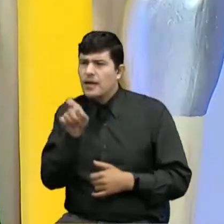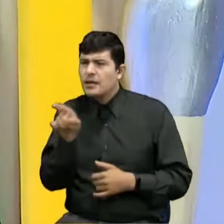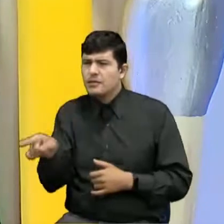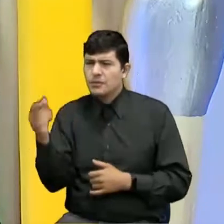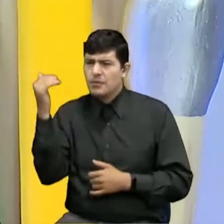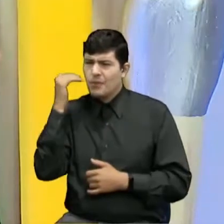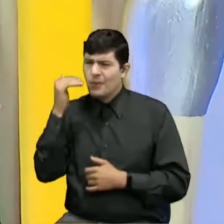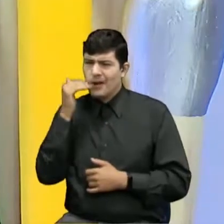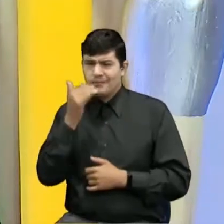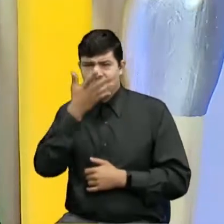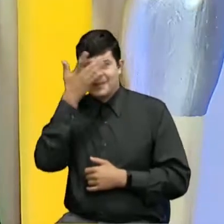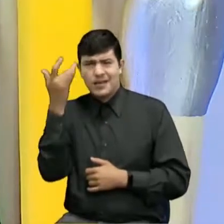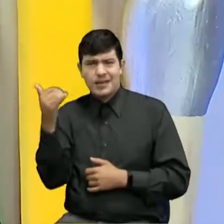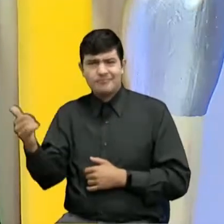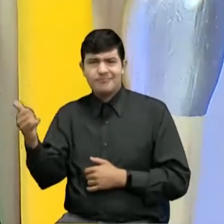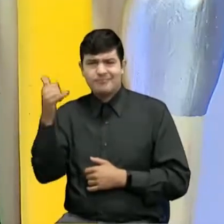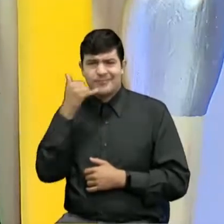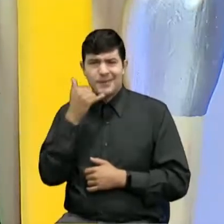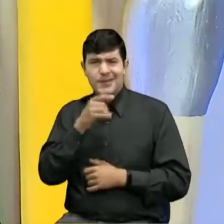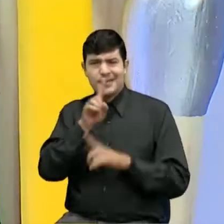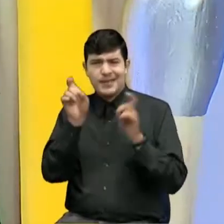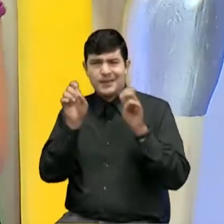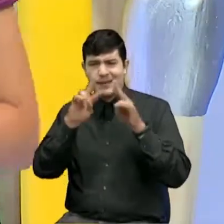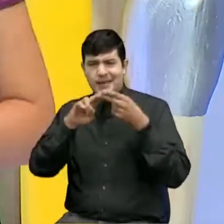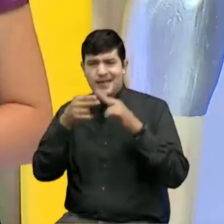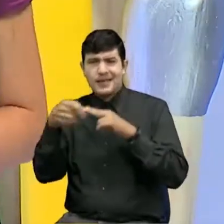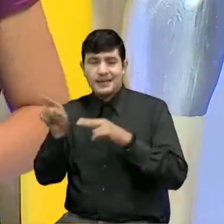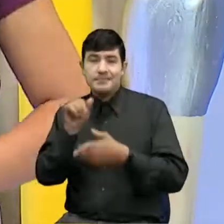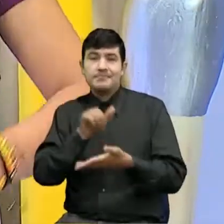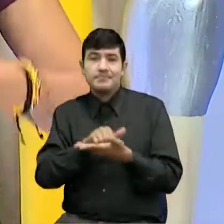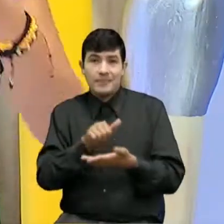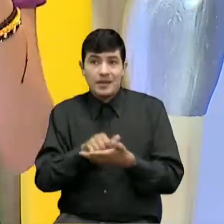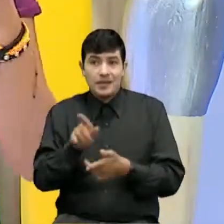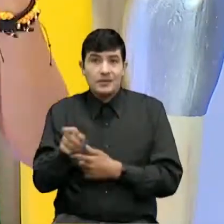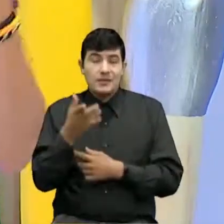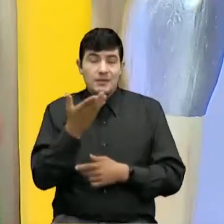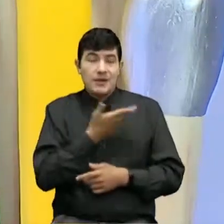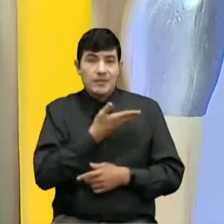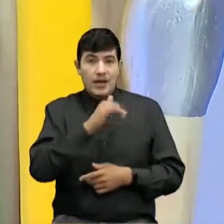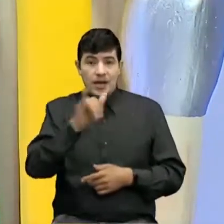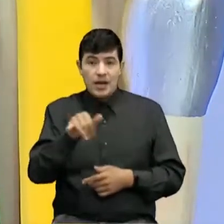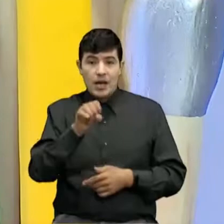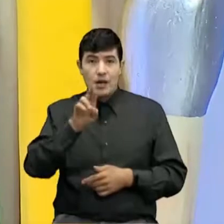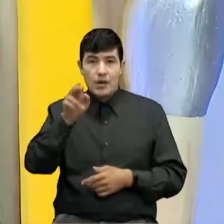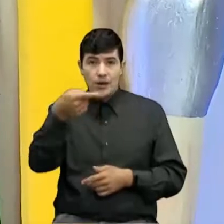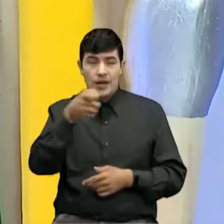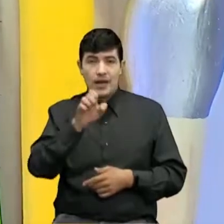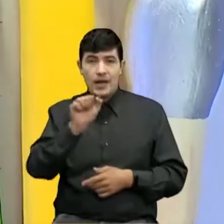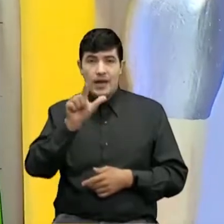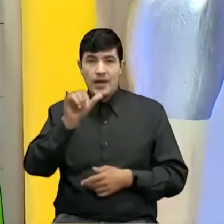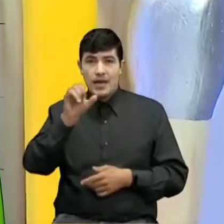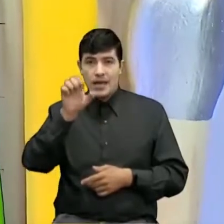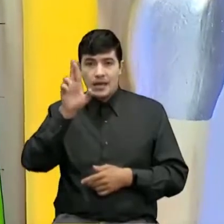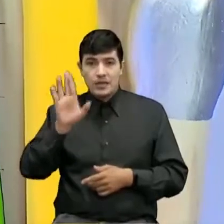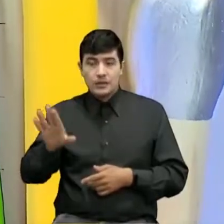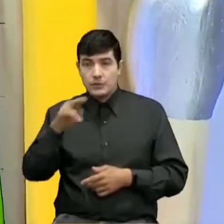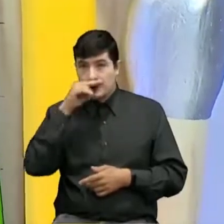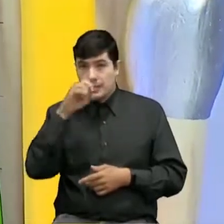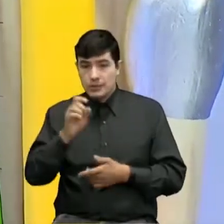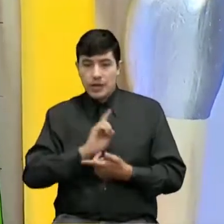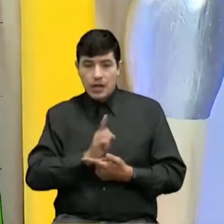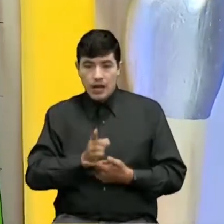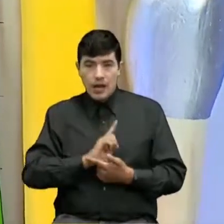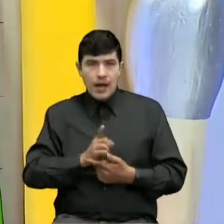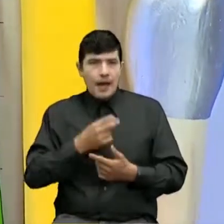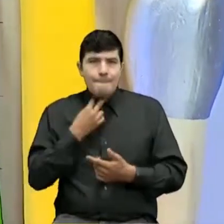está haciendo referencia a este tema? Doña Ana es la mamita de Jorge Eliezer, un niño autista no verbal que está en el municipio